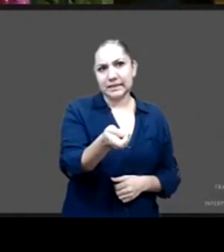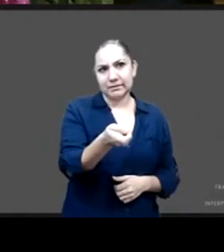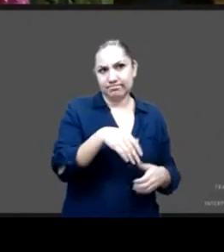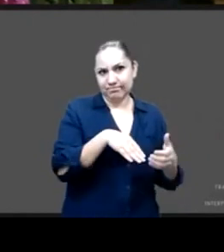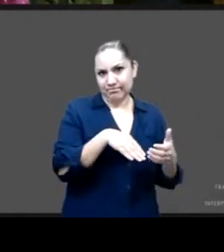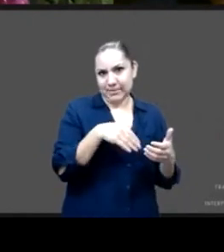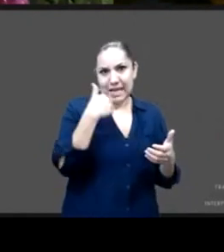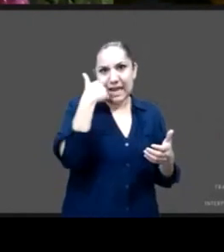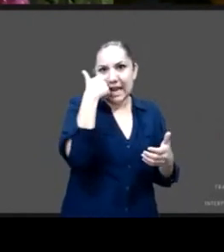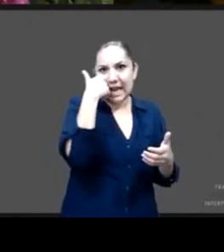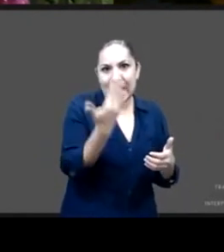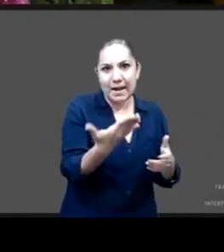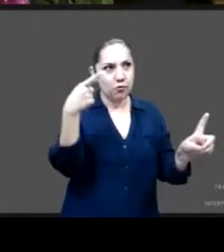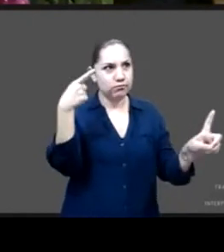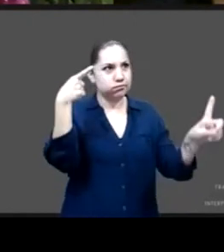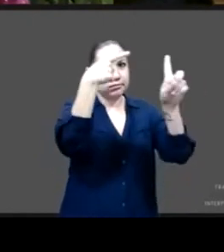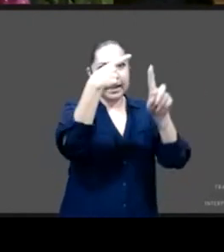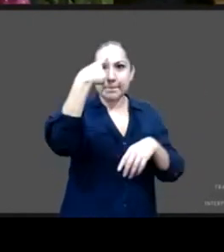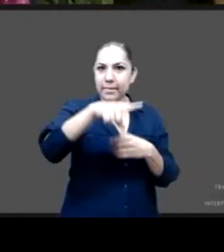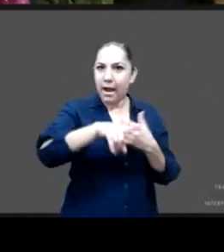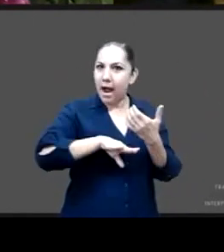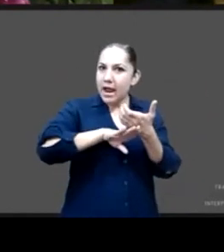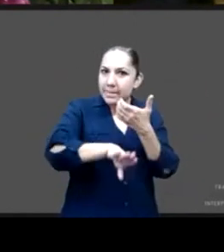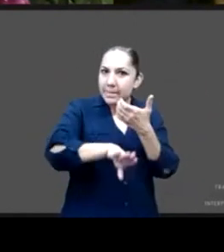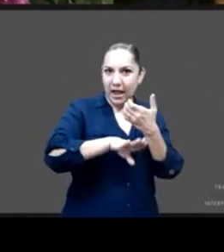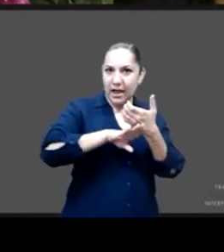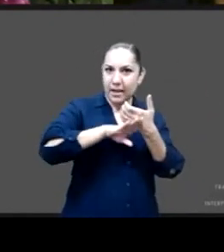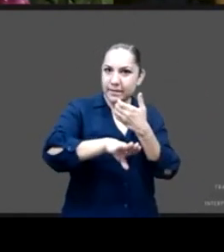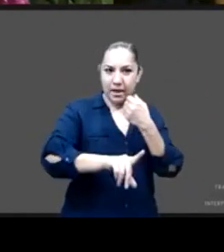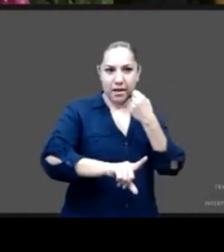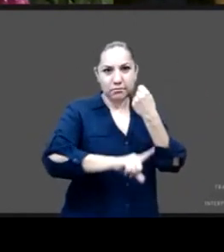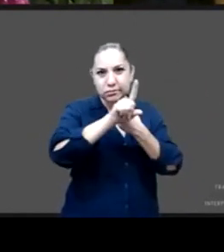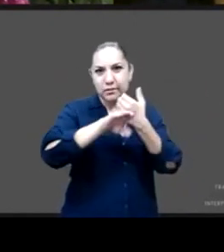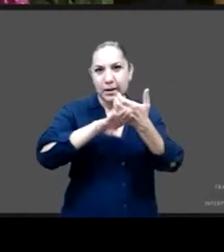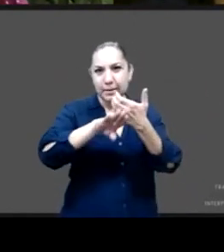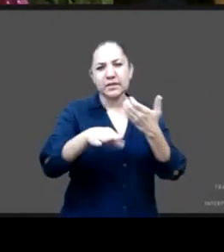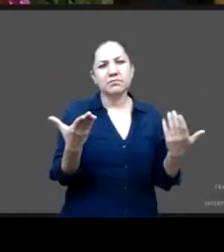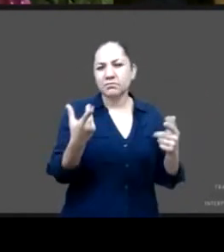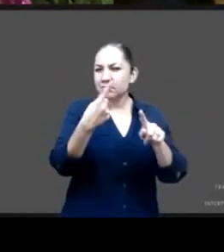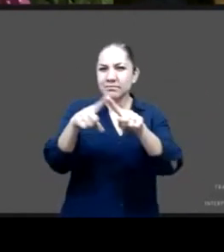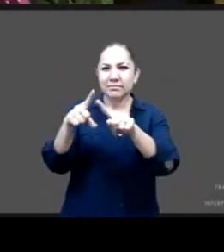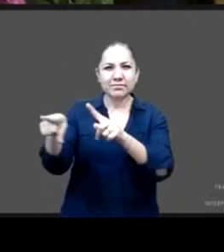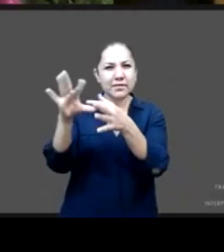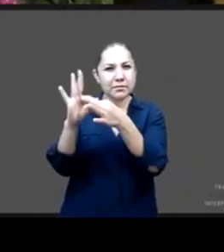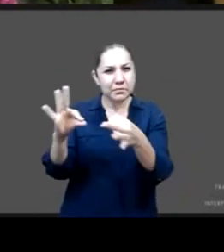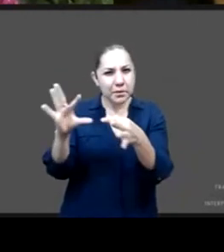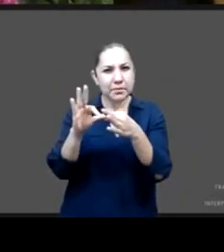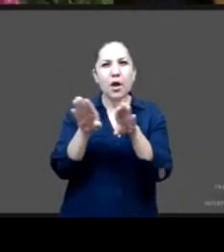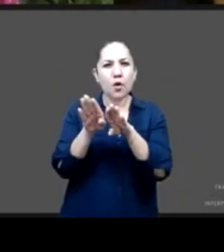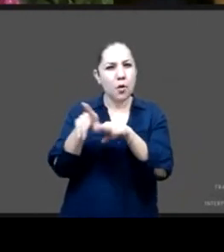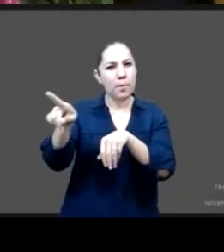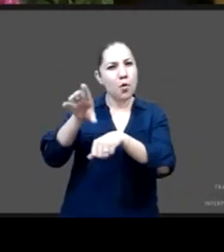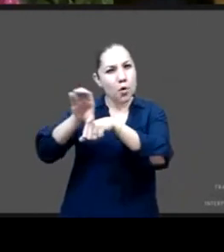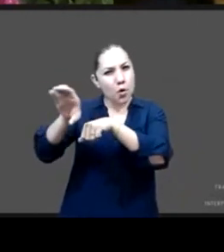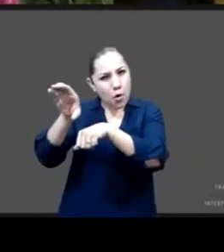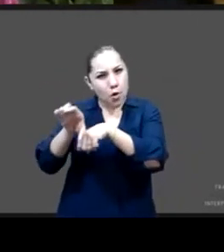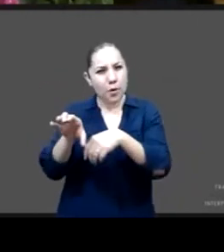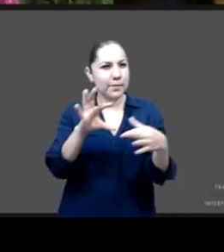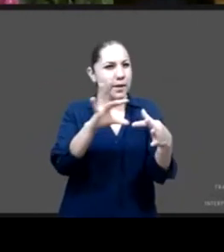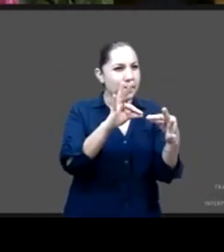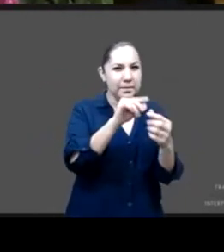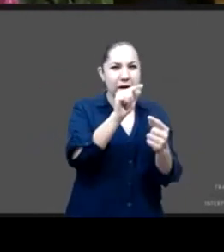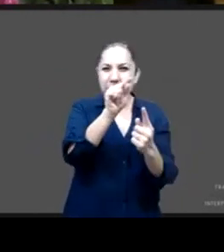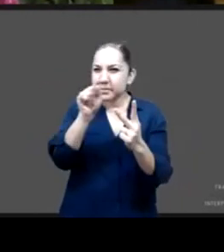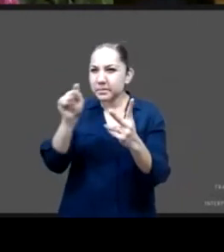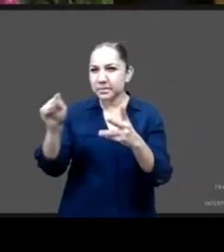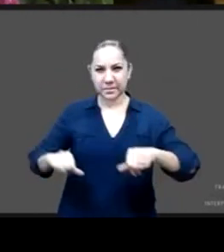creo que toda la experiencia que nos han compartido de Colombia y todas las acciones son prevención en ese sentido y